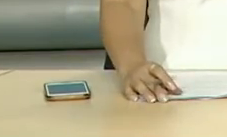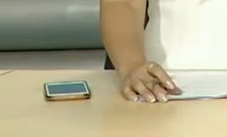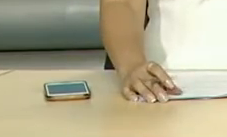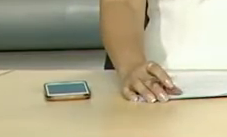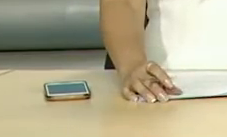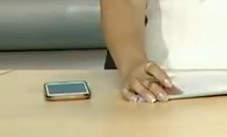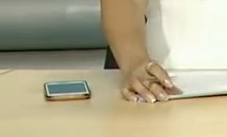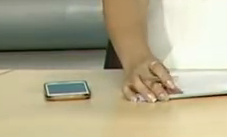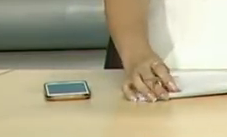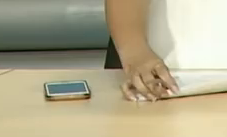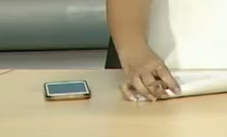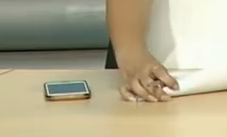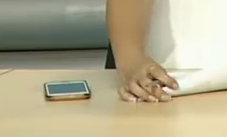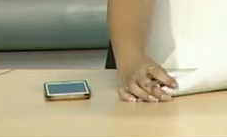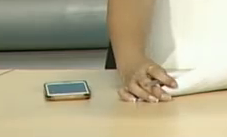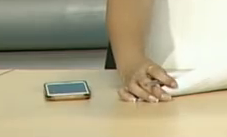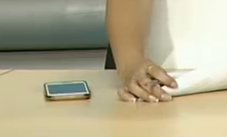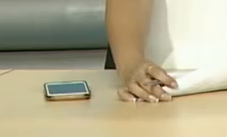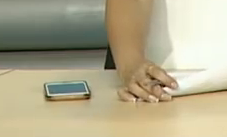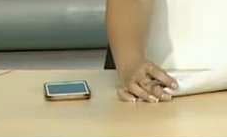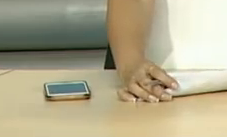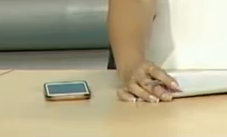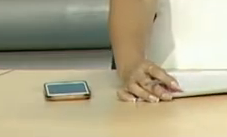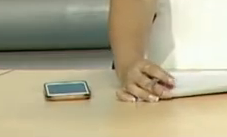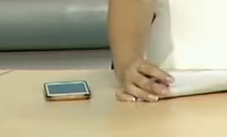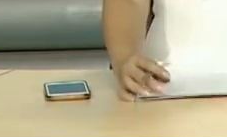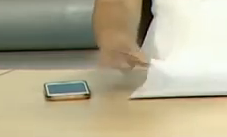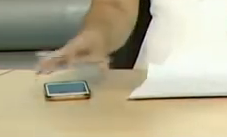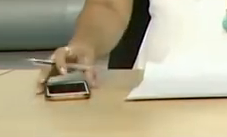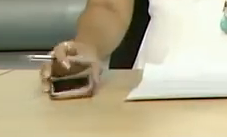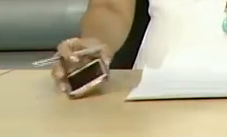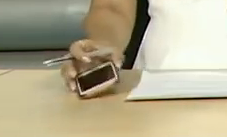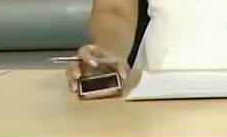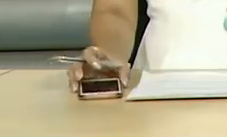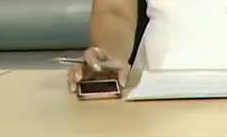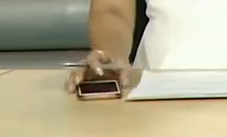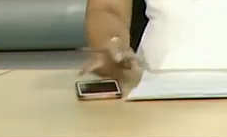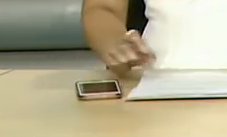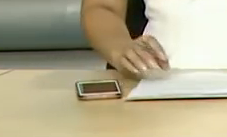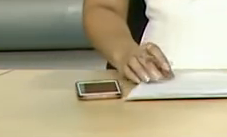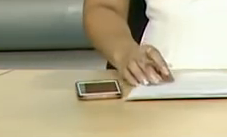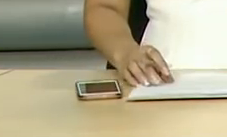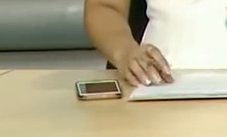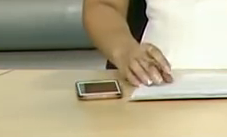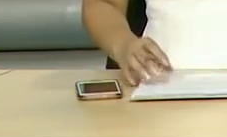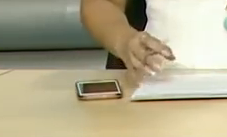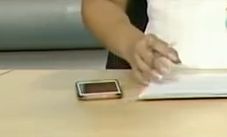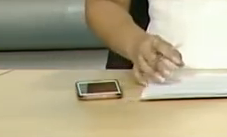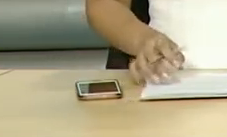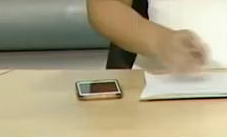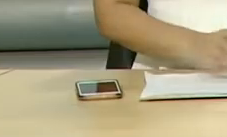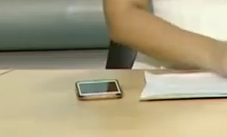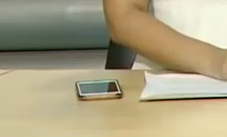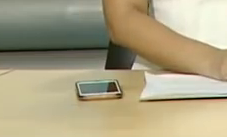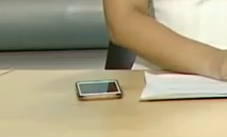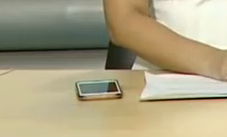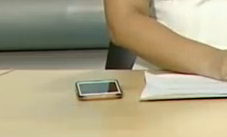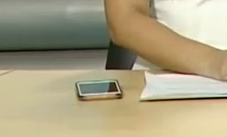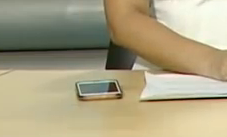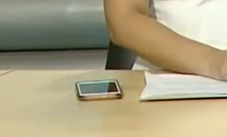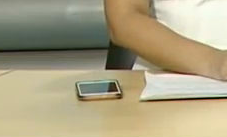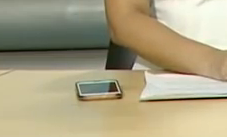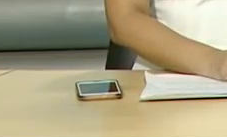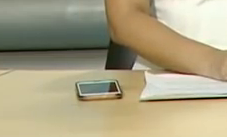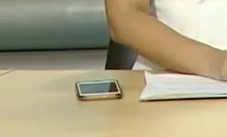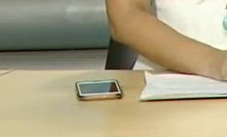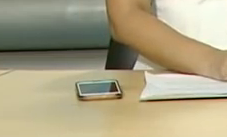poner. El conteo regresivo. 214 para fin de año. Me parece. Ya está ansioso usted. Ya está. Papá Noel.